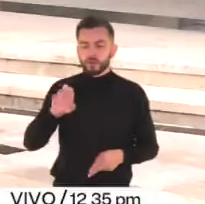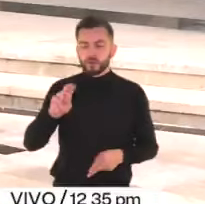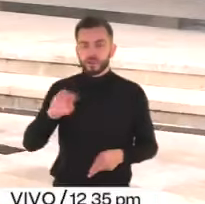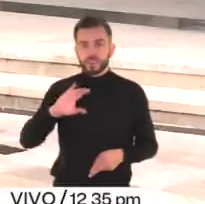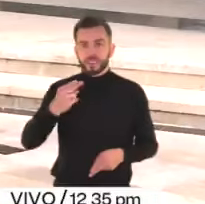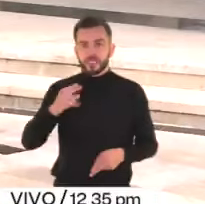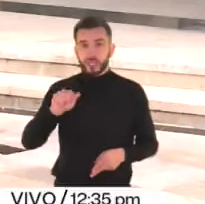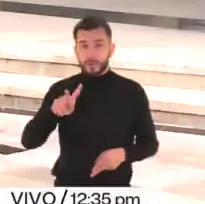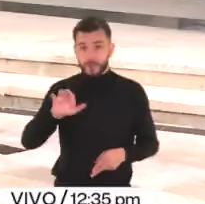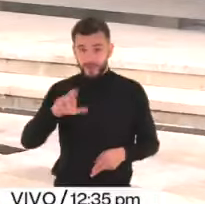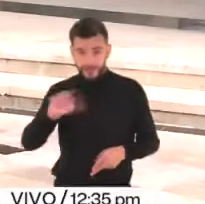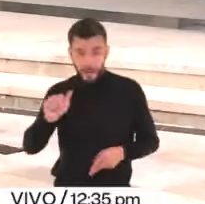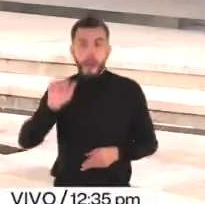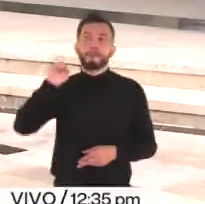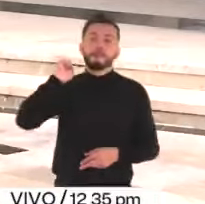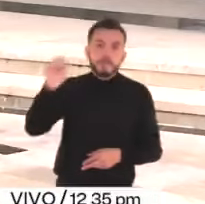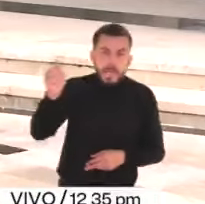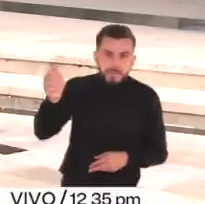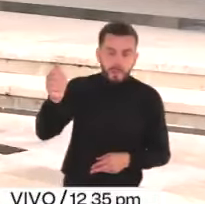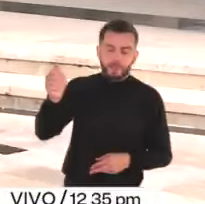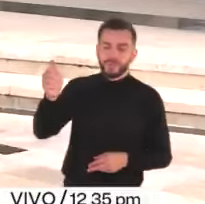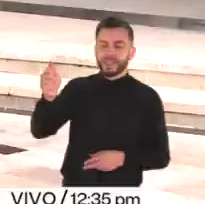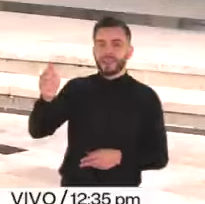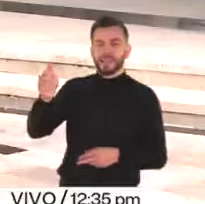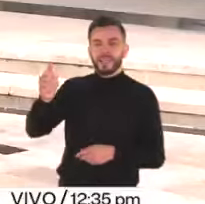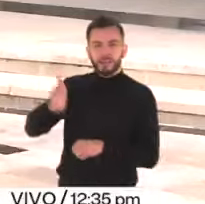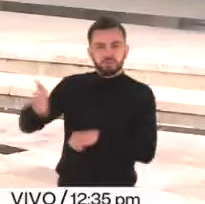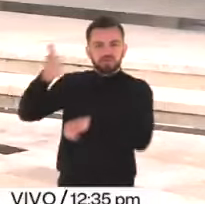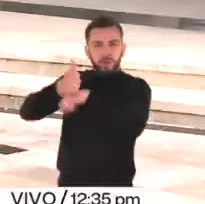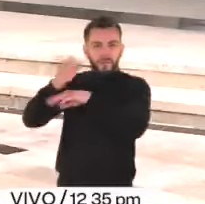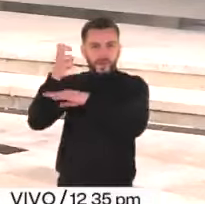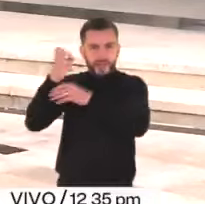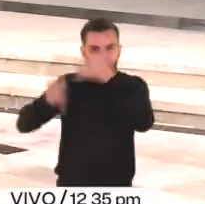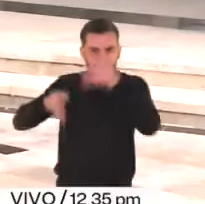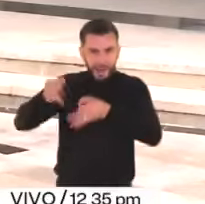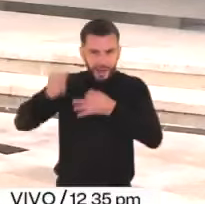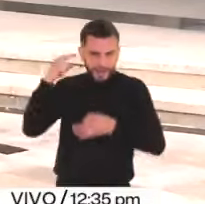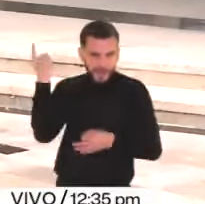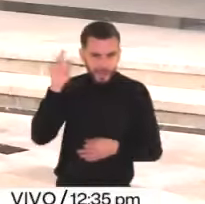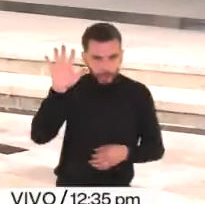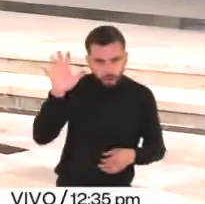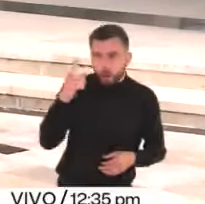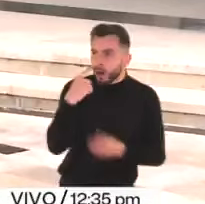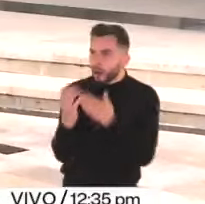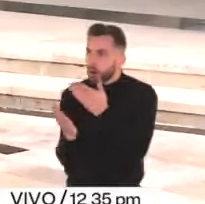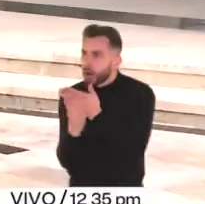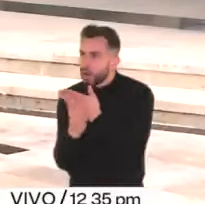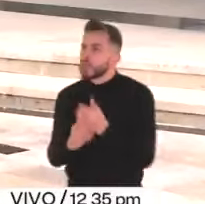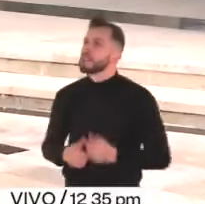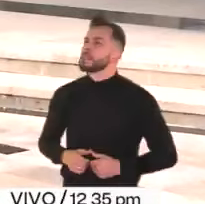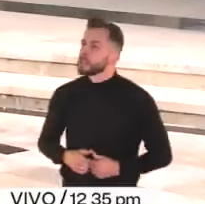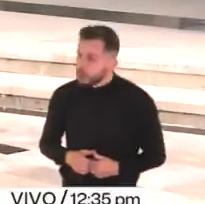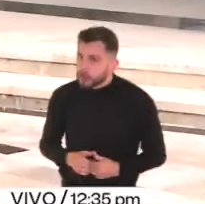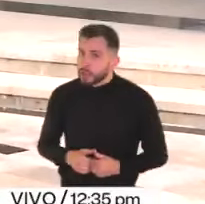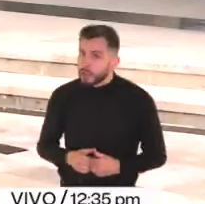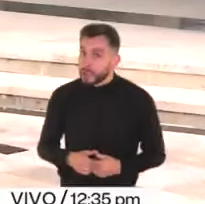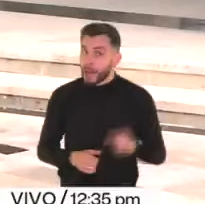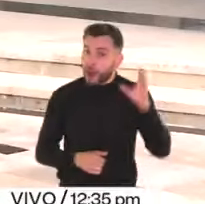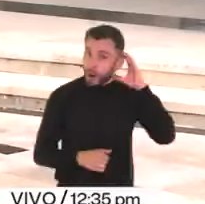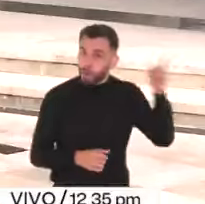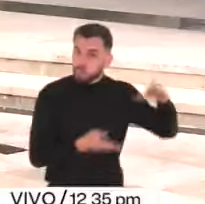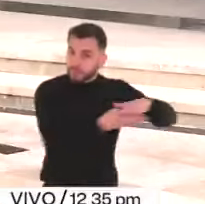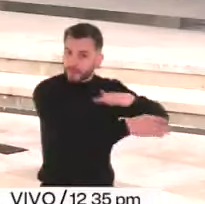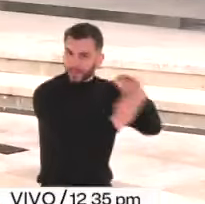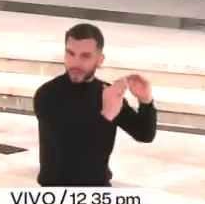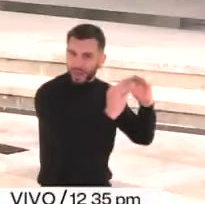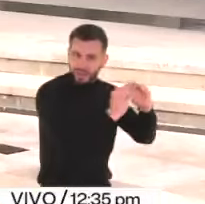propia fiscal general de la Nación, Luz Adriana Camargo, quien le informó sobre los hallazgos de estos explosivos, asimismo de la maqueta de las instalaciones